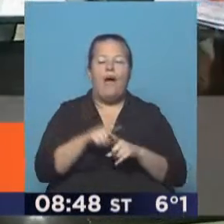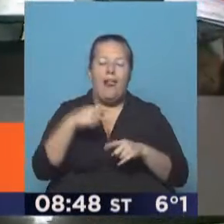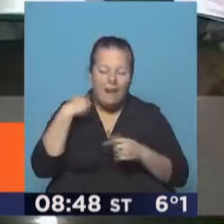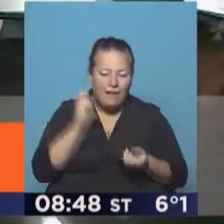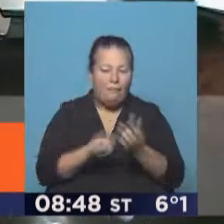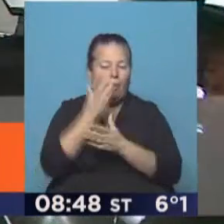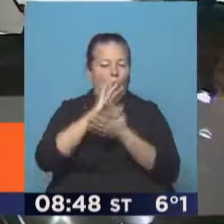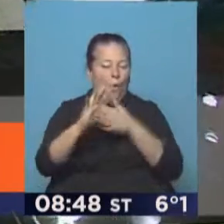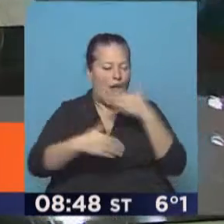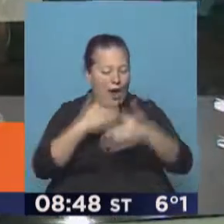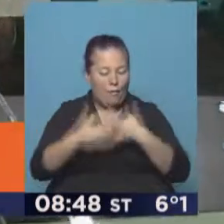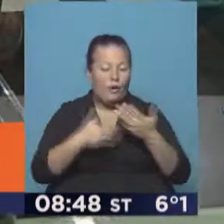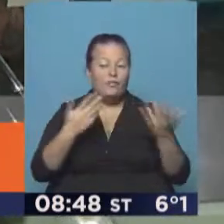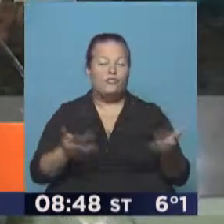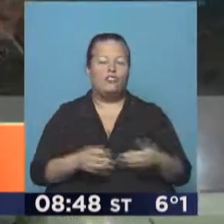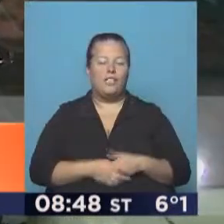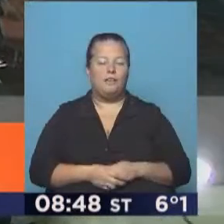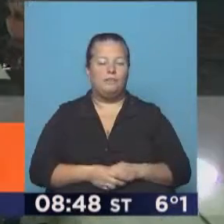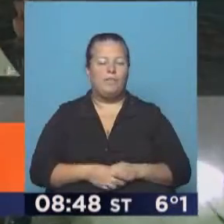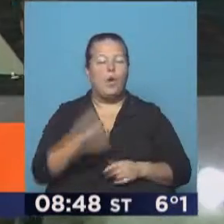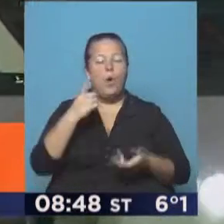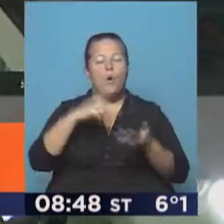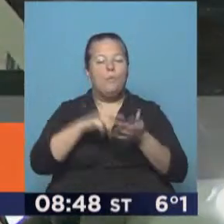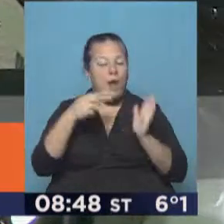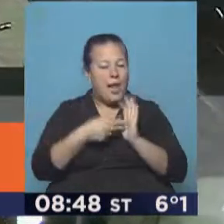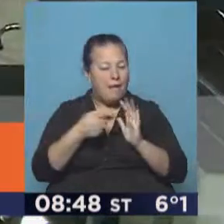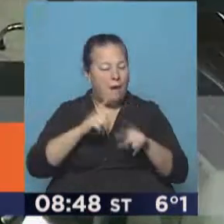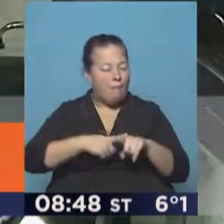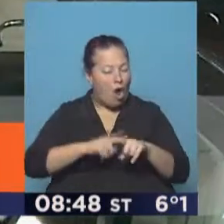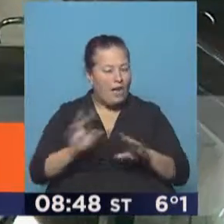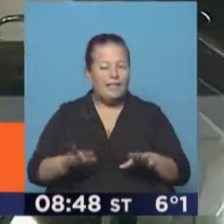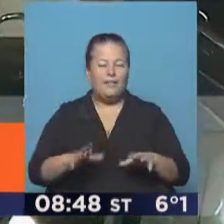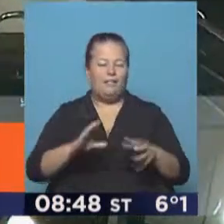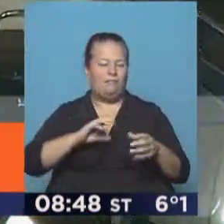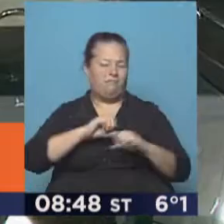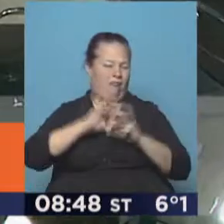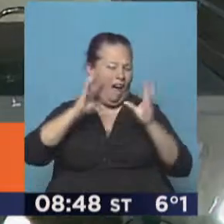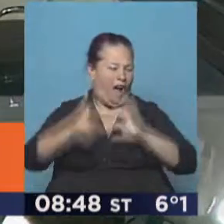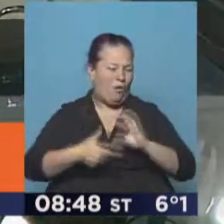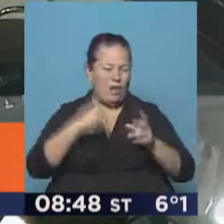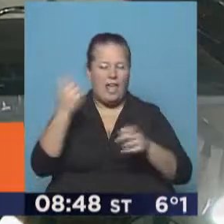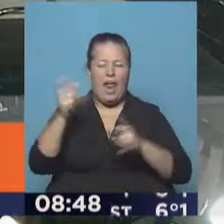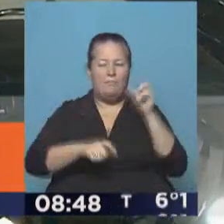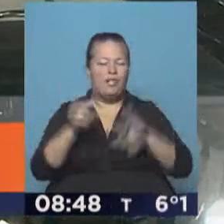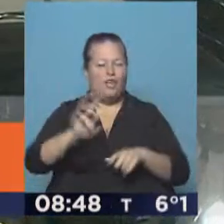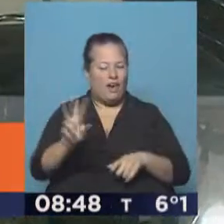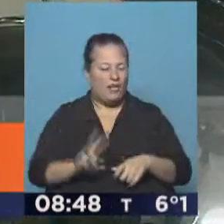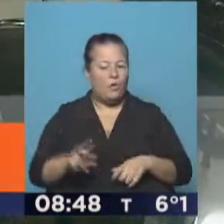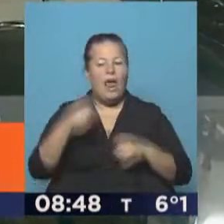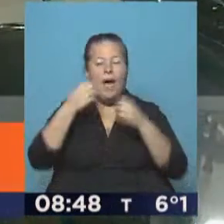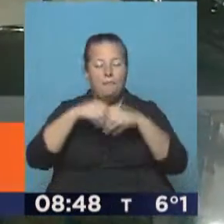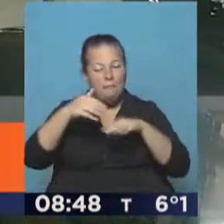reinventando. Entonces, hay una crisis política que destruyó la sociedad venezolana, es decir, desde el